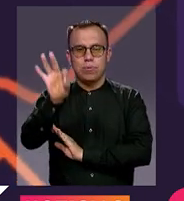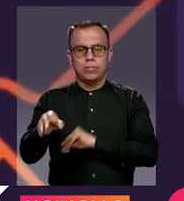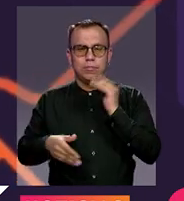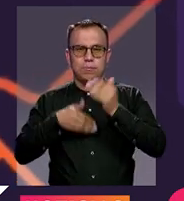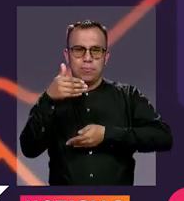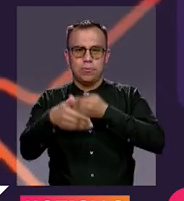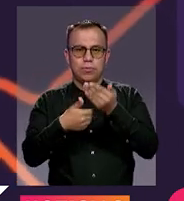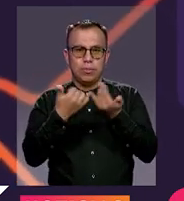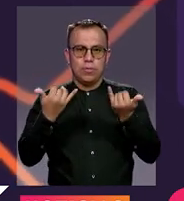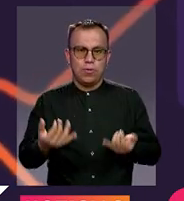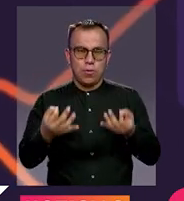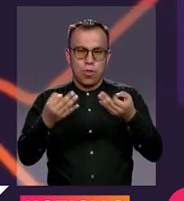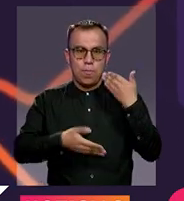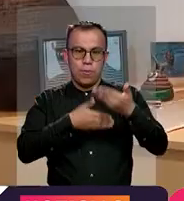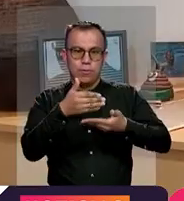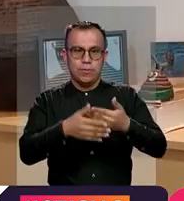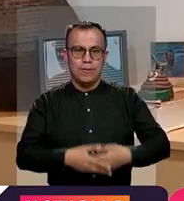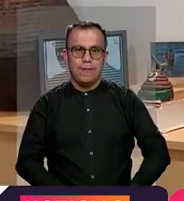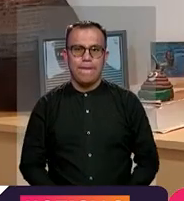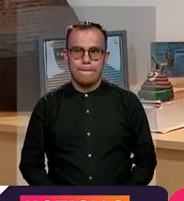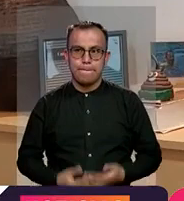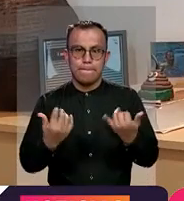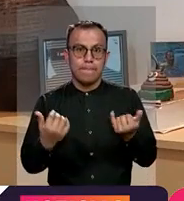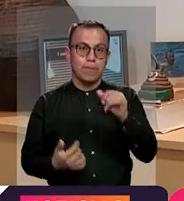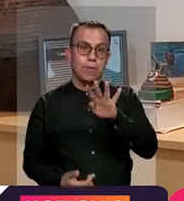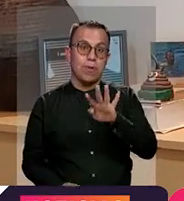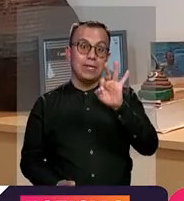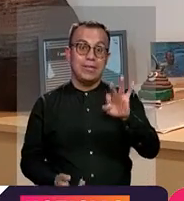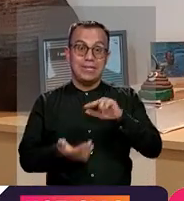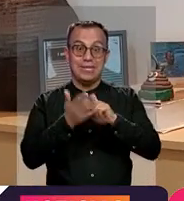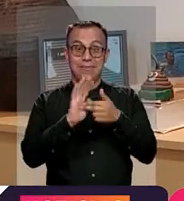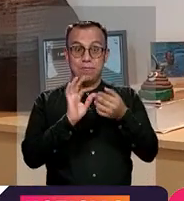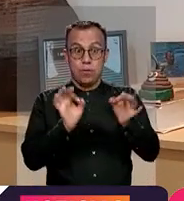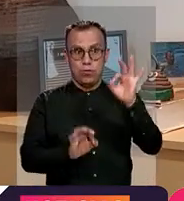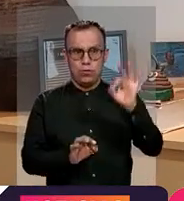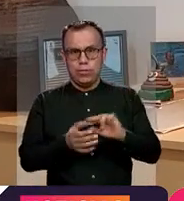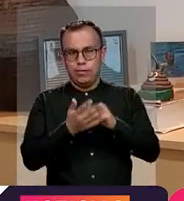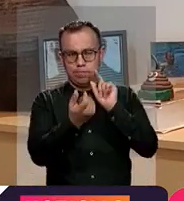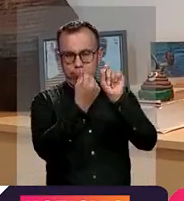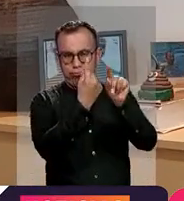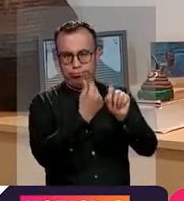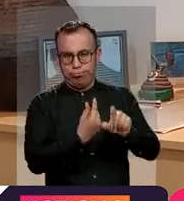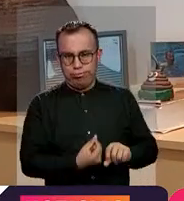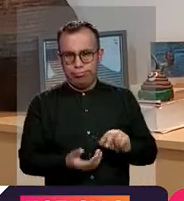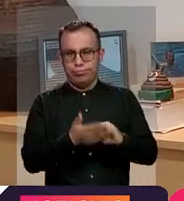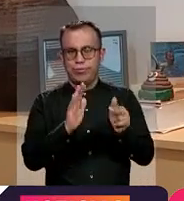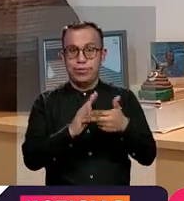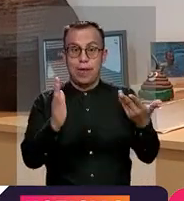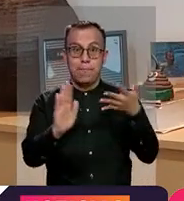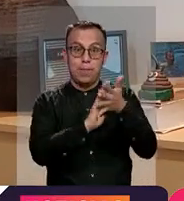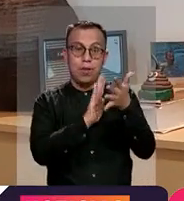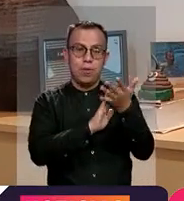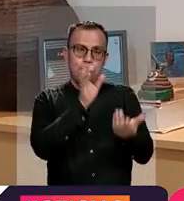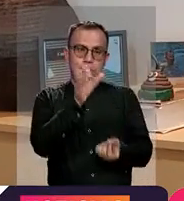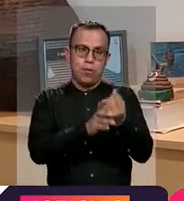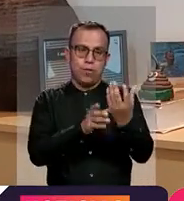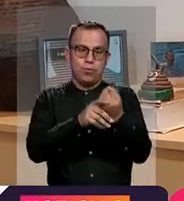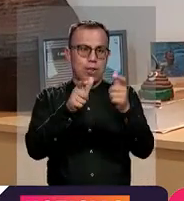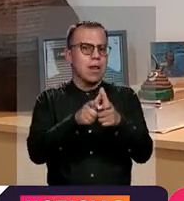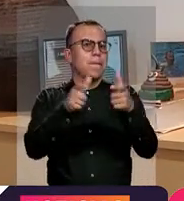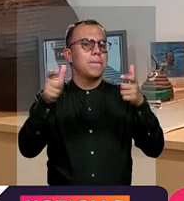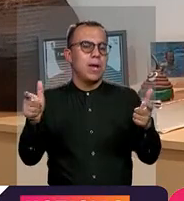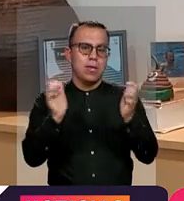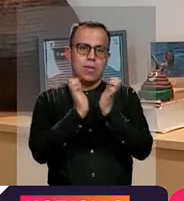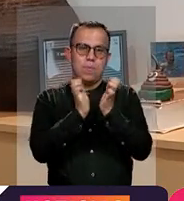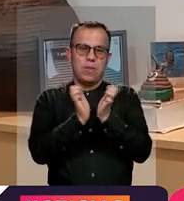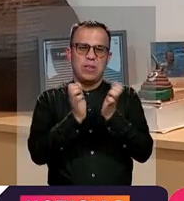proceso de cierre o liquidación. Para el 43% de los empresarios encuestados, los costos de producción aumentaron en mayo, con